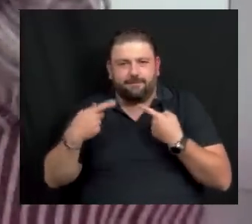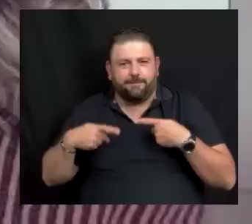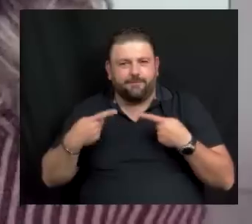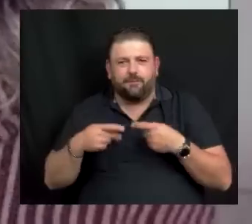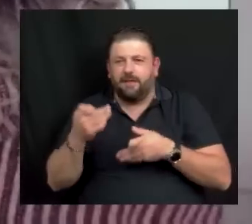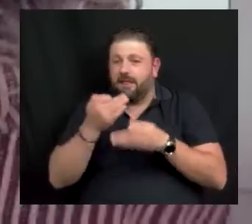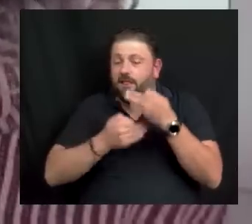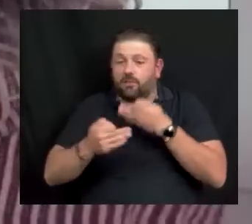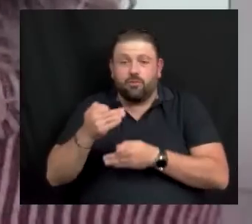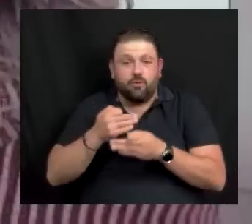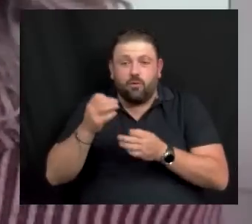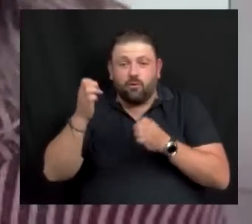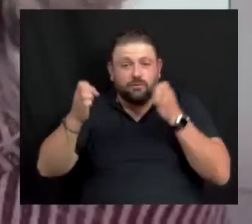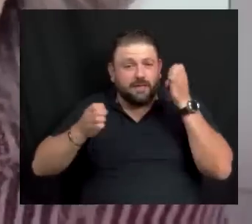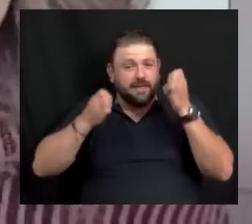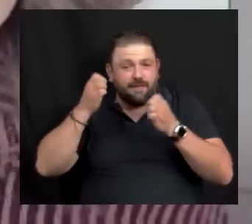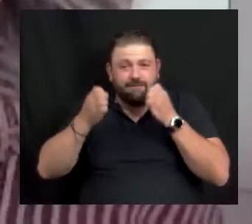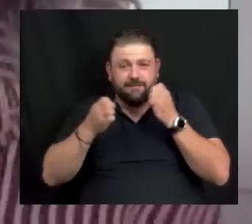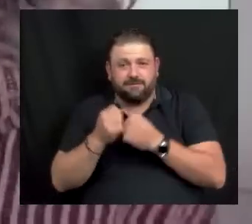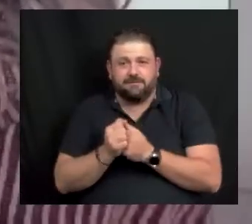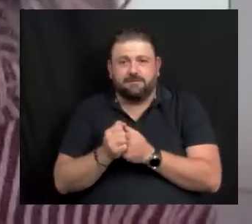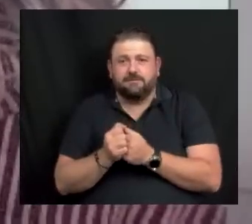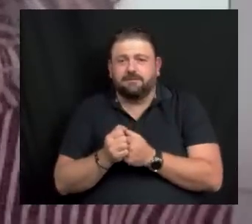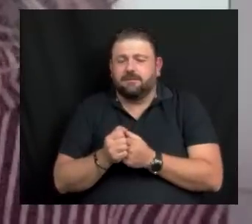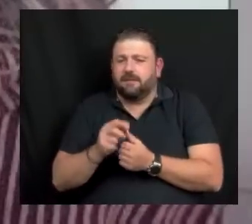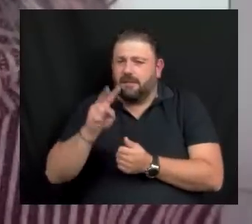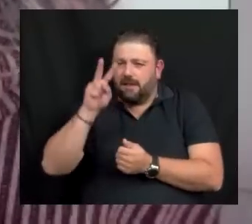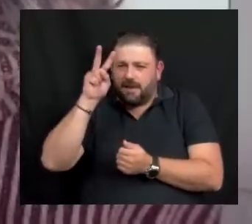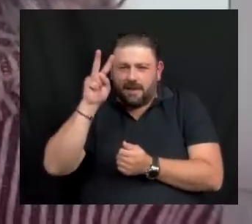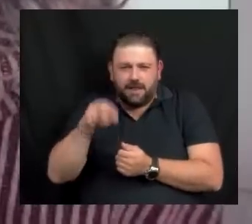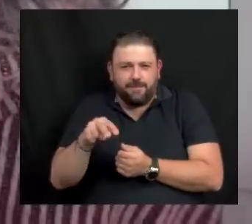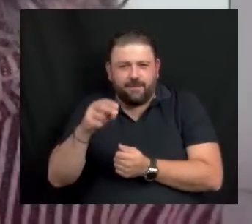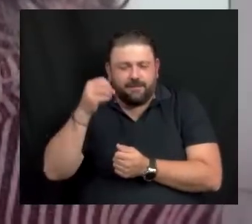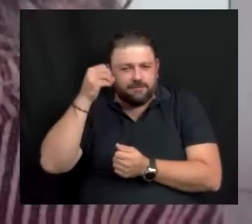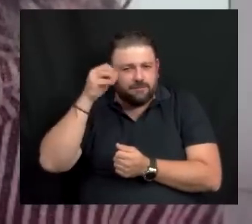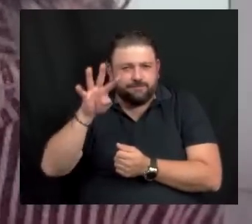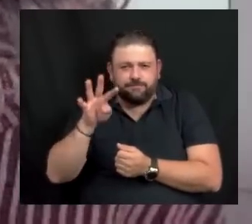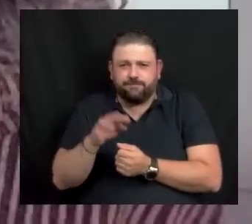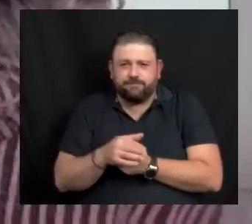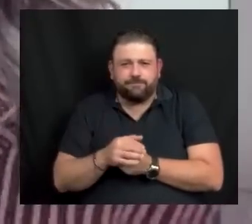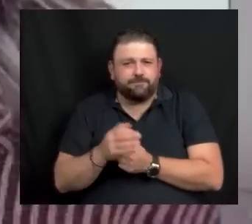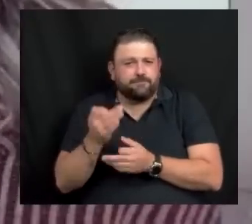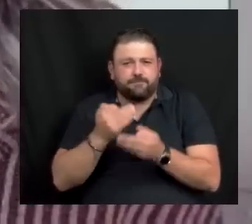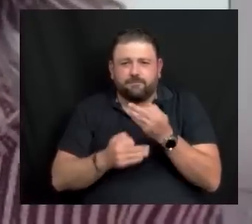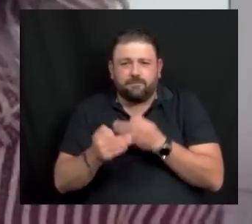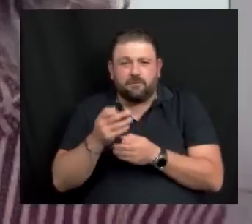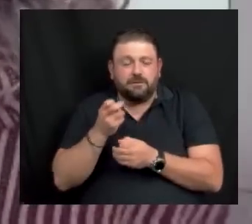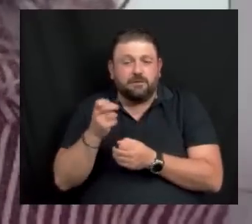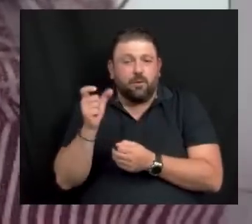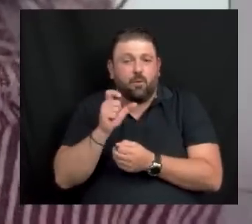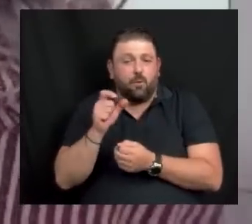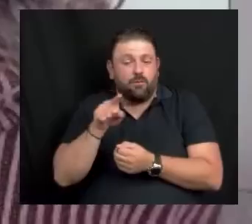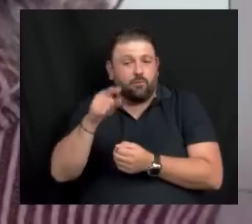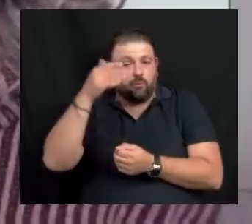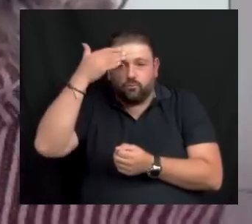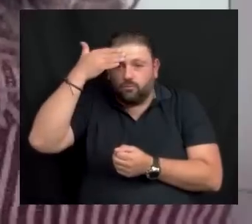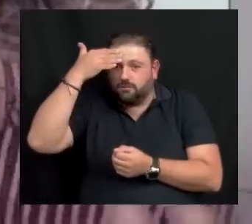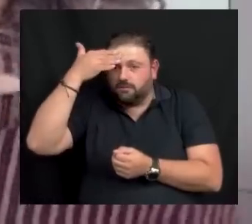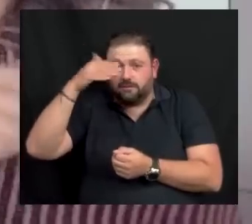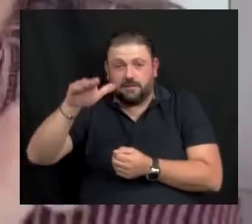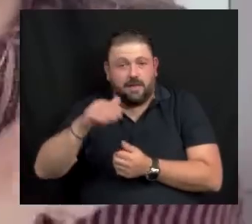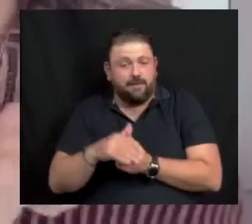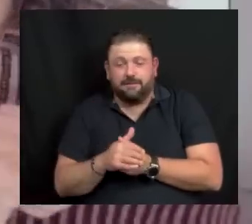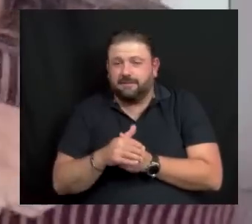los eventos de OmniLife no hay tregua. O sea, esos son... La punta de lanza donde tú sabes que ya